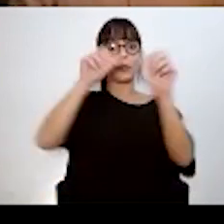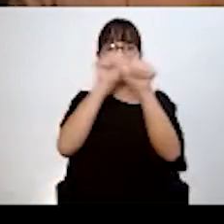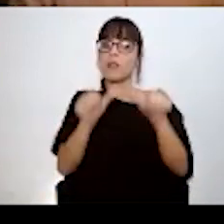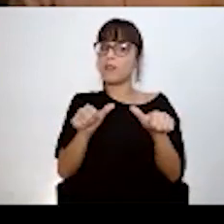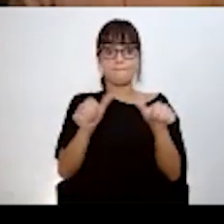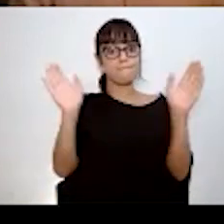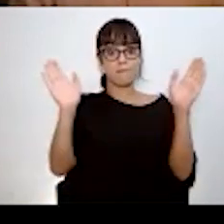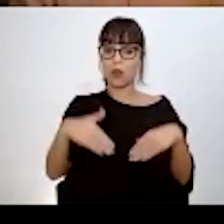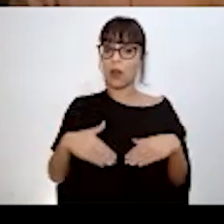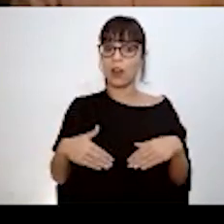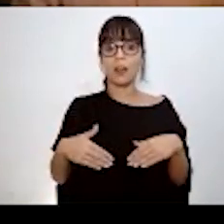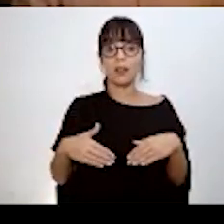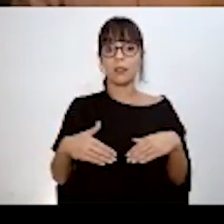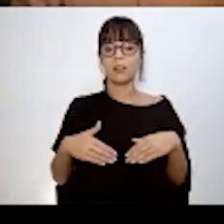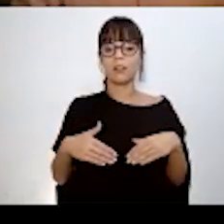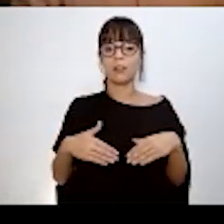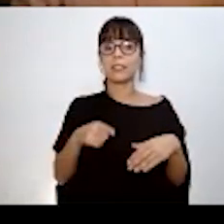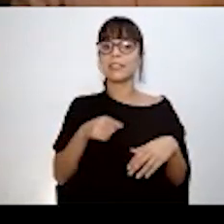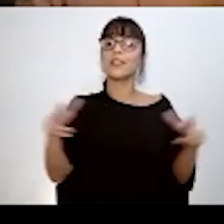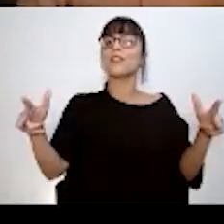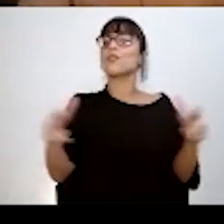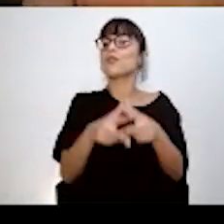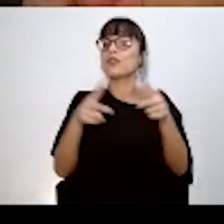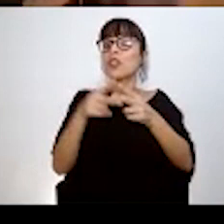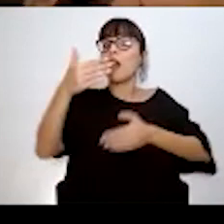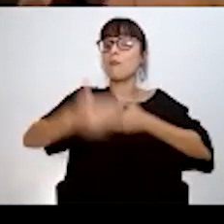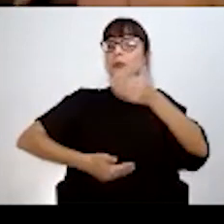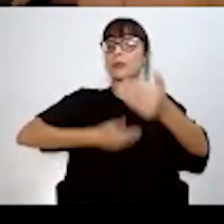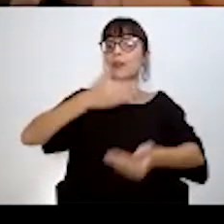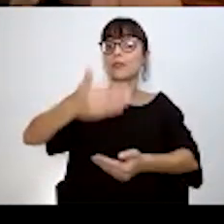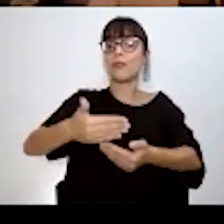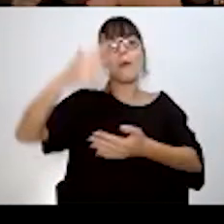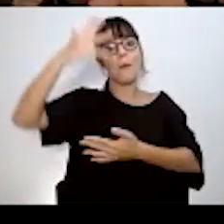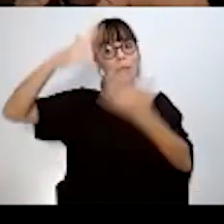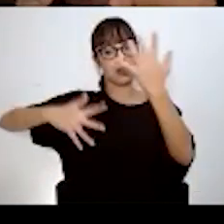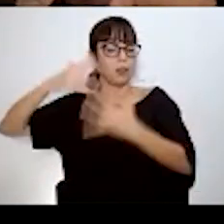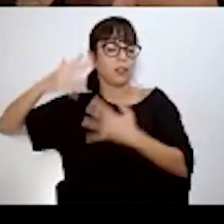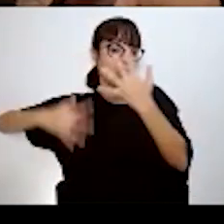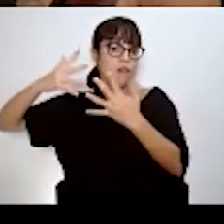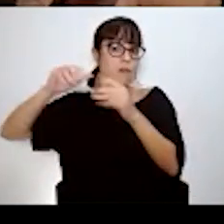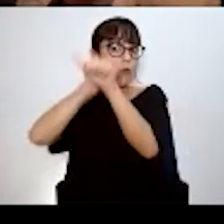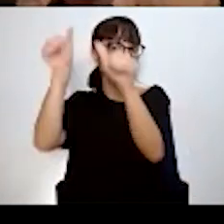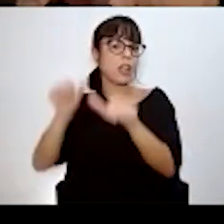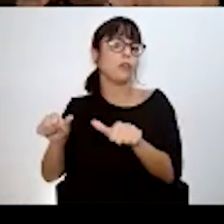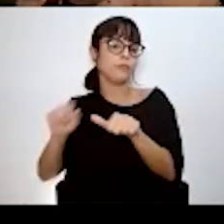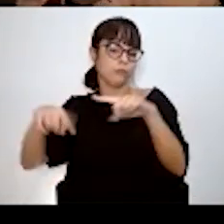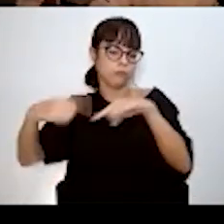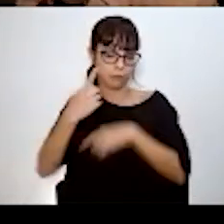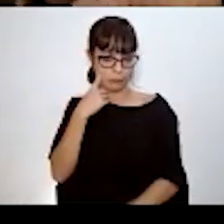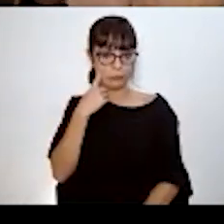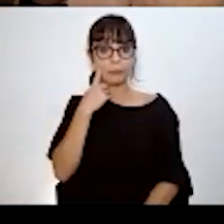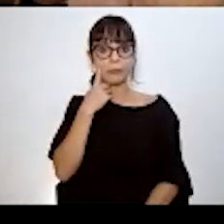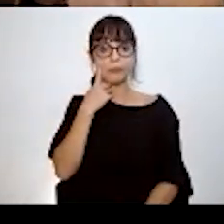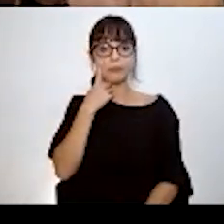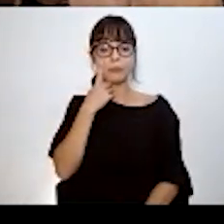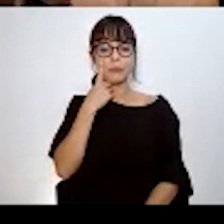procesos sociales y como tal tienen que ser estudiados. Los modelos matemáticos, como veremos después, lo que nos permiten es tener un